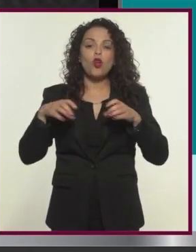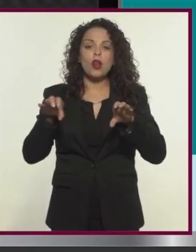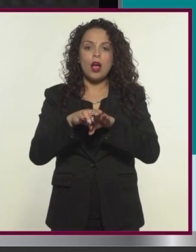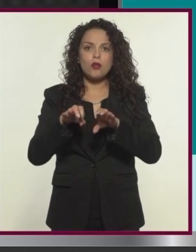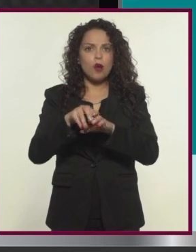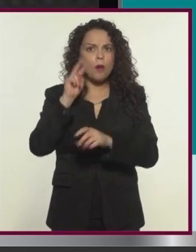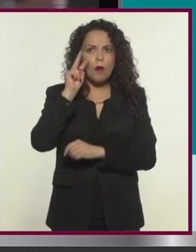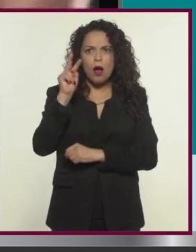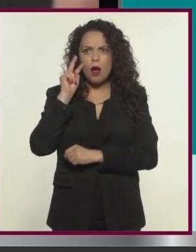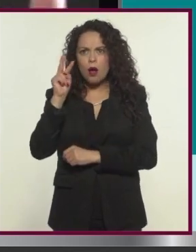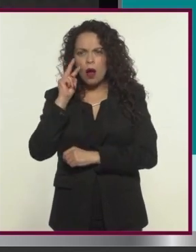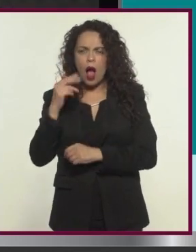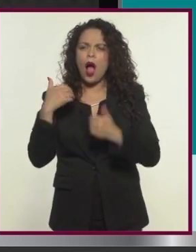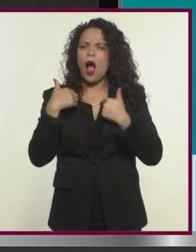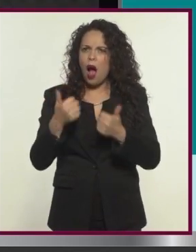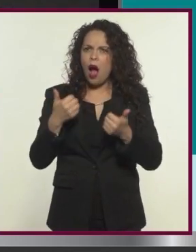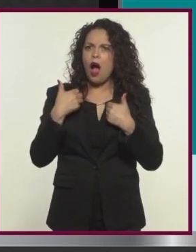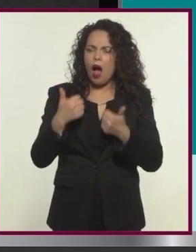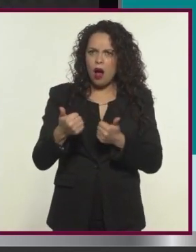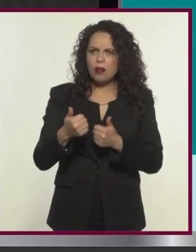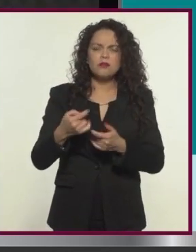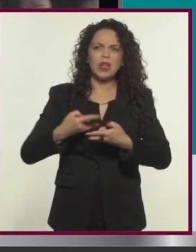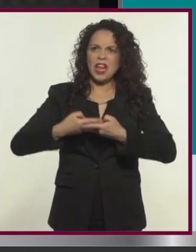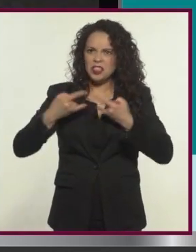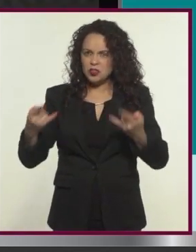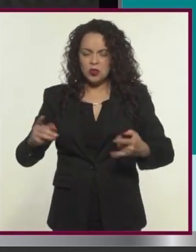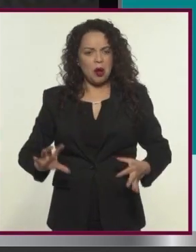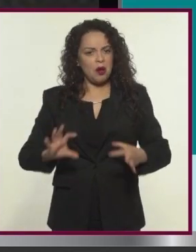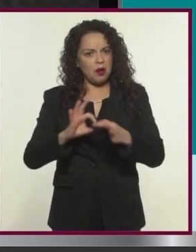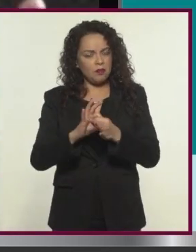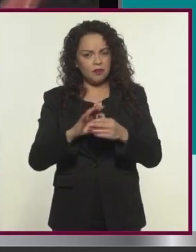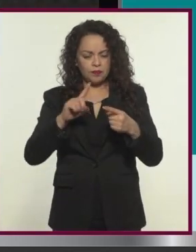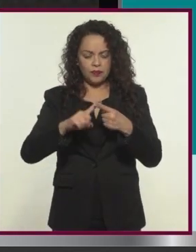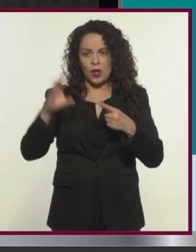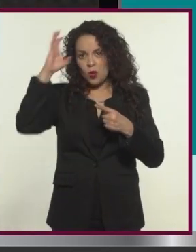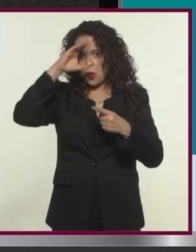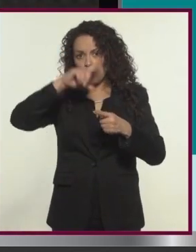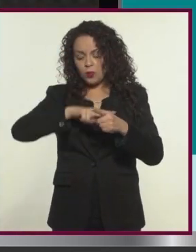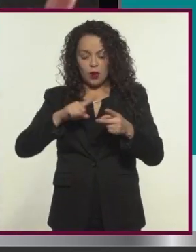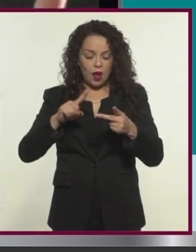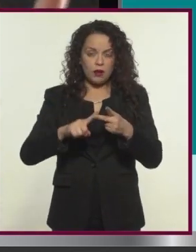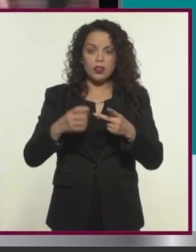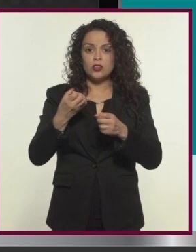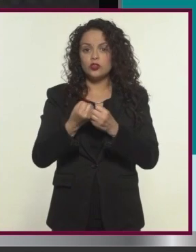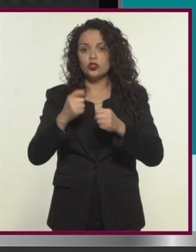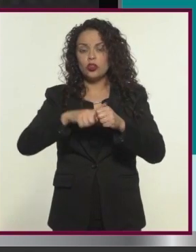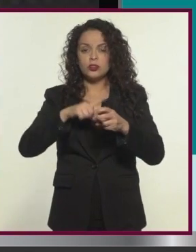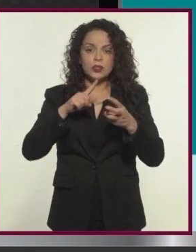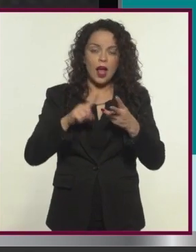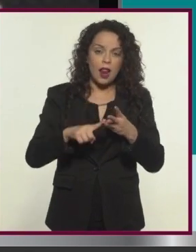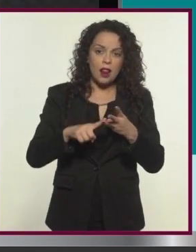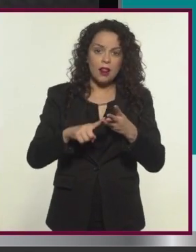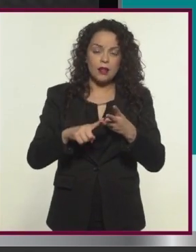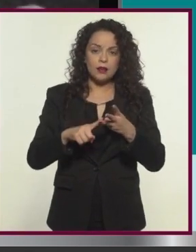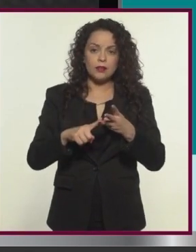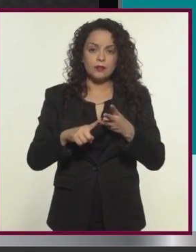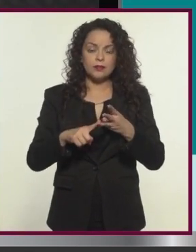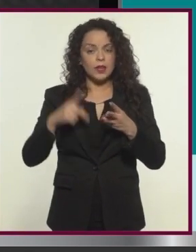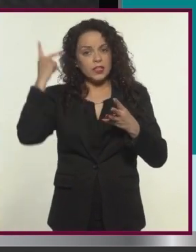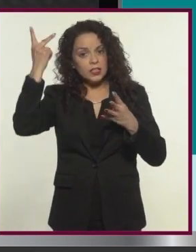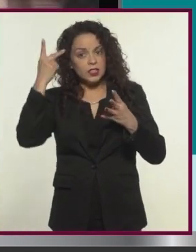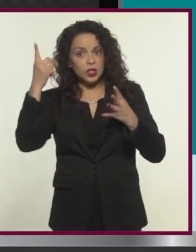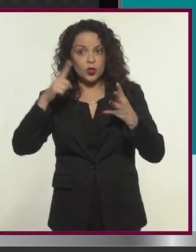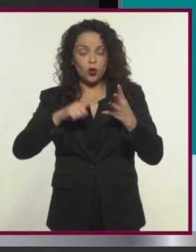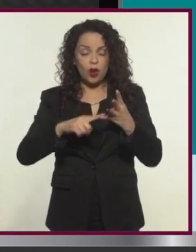forma crítica lo que está viendo en pantalla, desde una perspectiva histórica, desde una perspectiva cultural, desde una perspectiva social, desde una